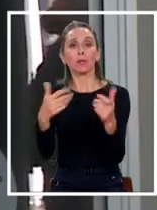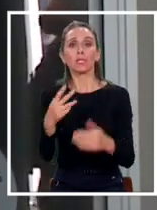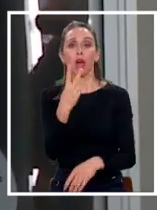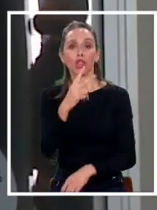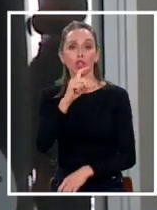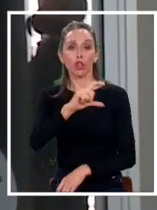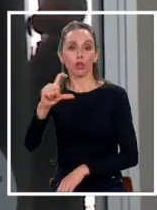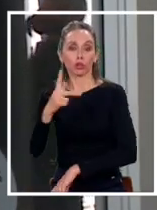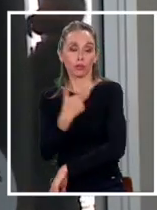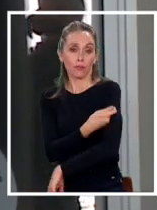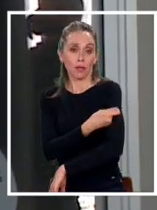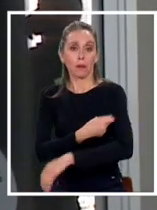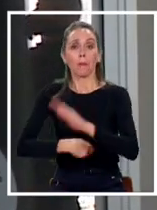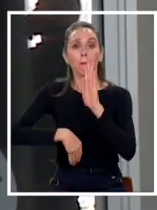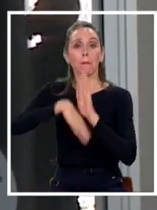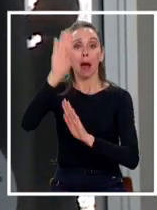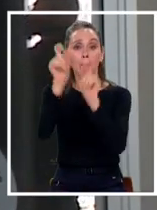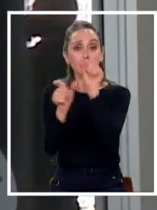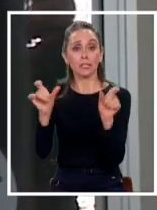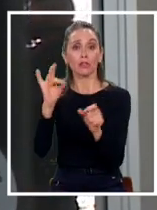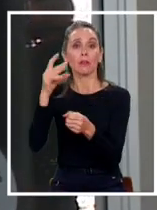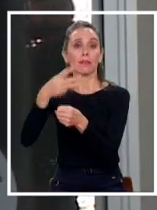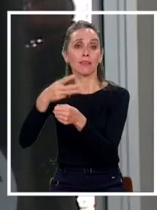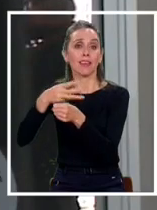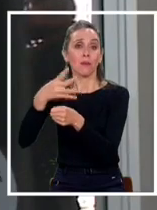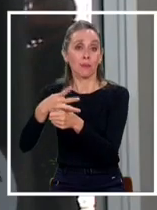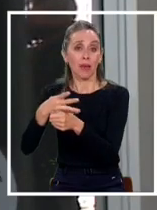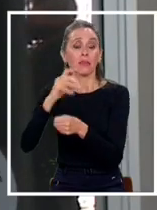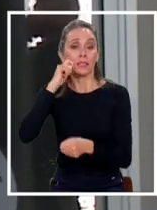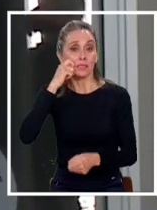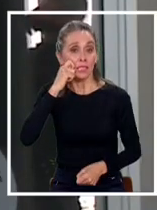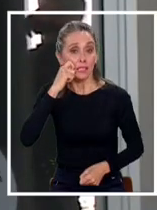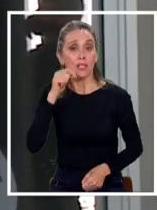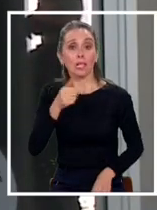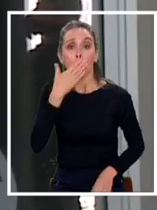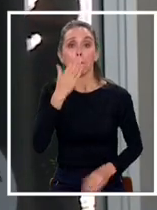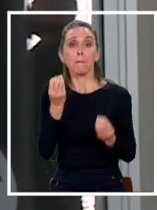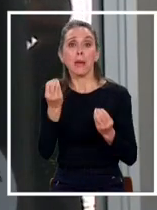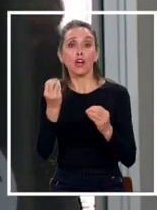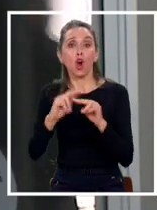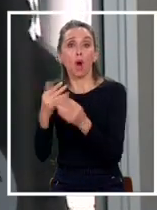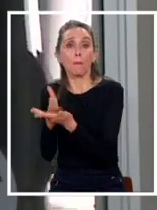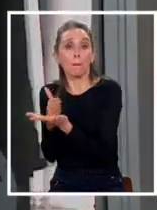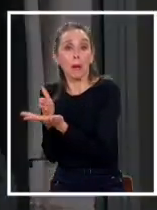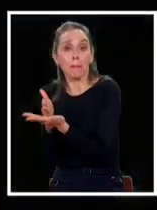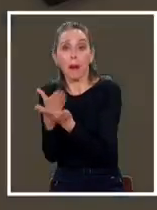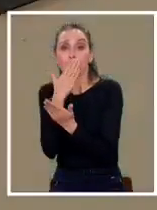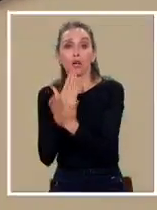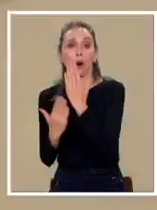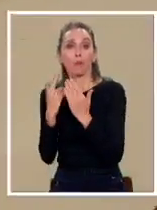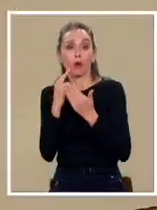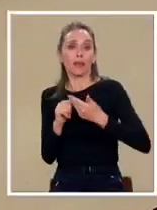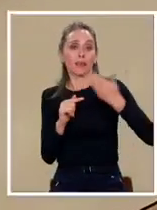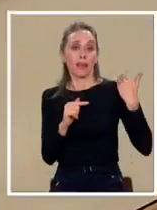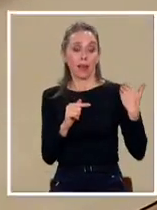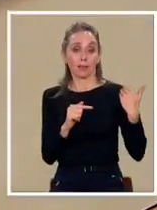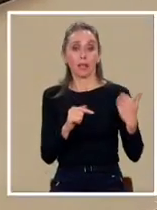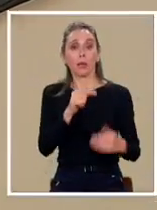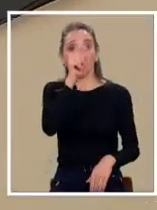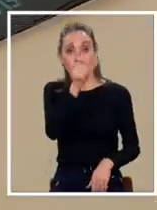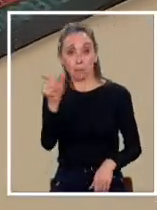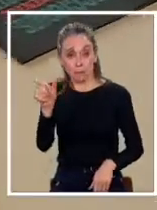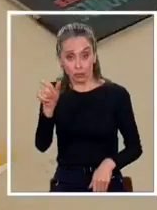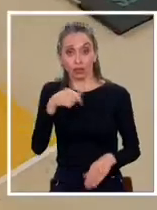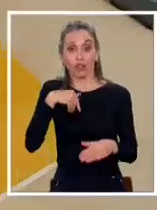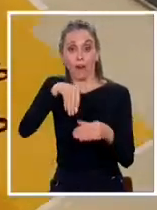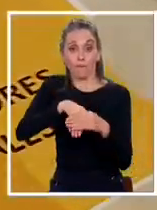de los cuales la inmensa mayor parte son adultos mayores. Es decir, estamos mucho mejor preparados y mucho mejor protegidos. 4 votos recibirá todo